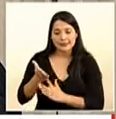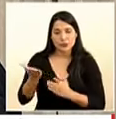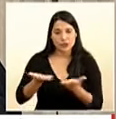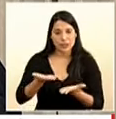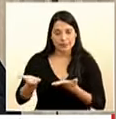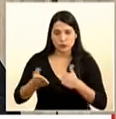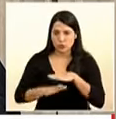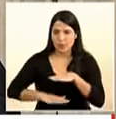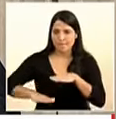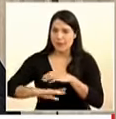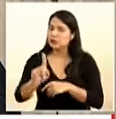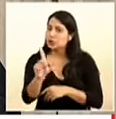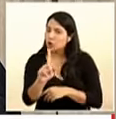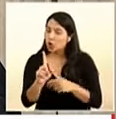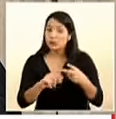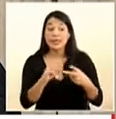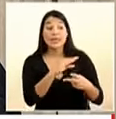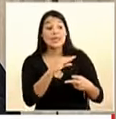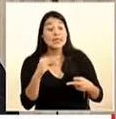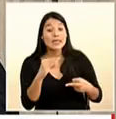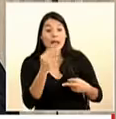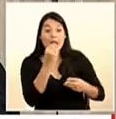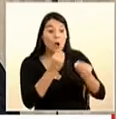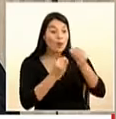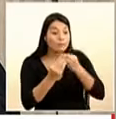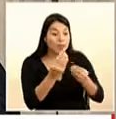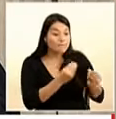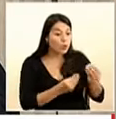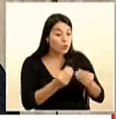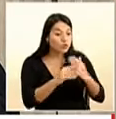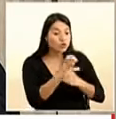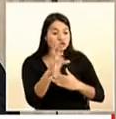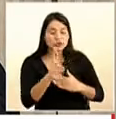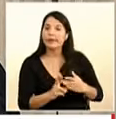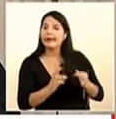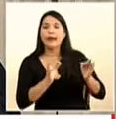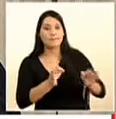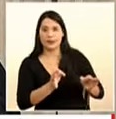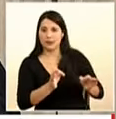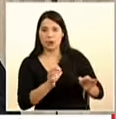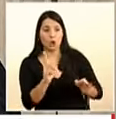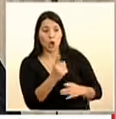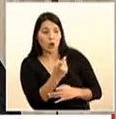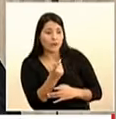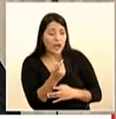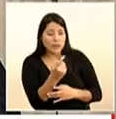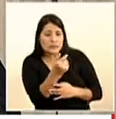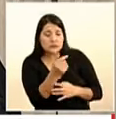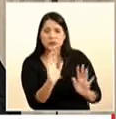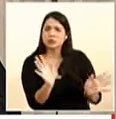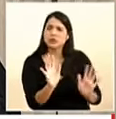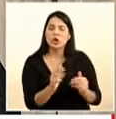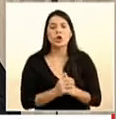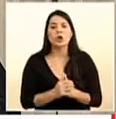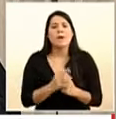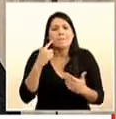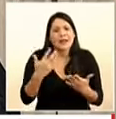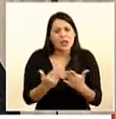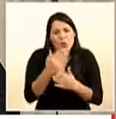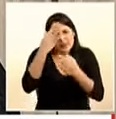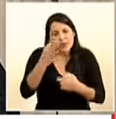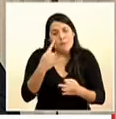porque el abastecimiento como hemos dicho está garantizado entonces estas medidas son para protegernos como país